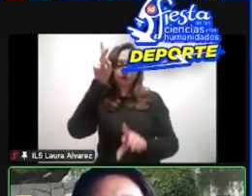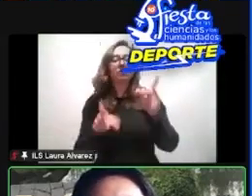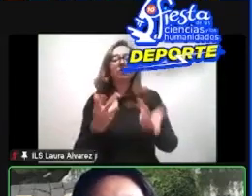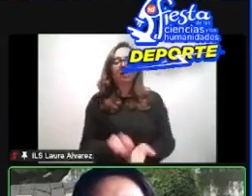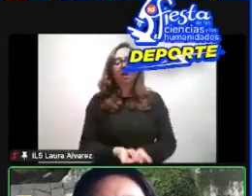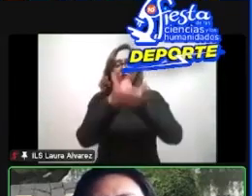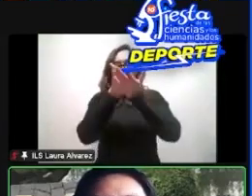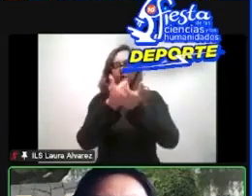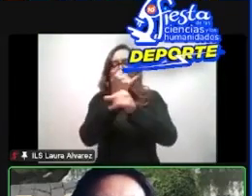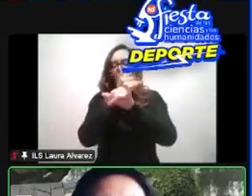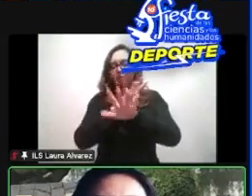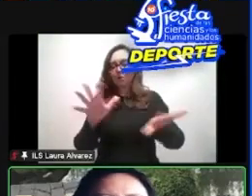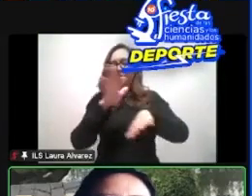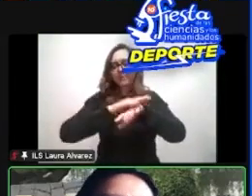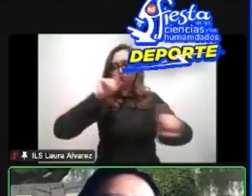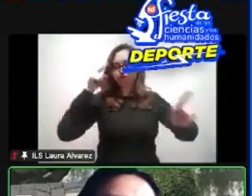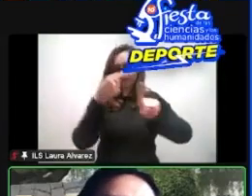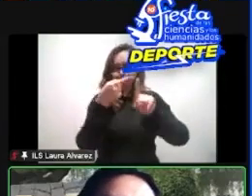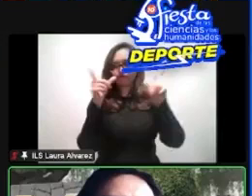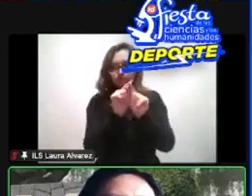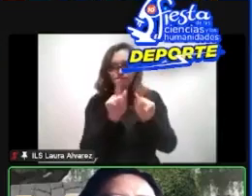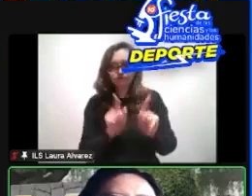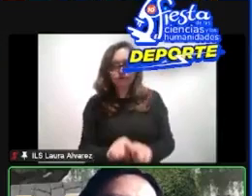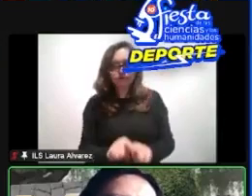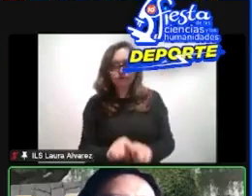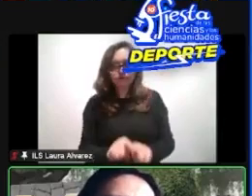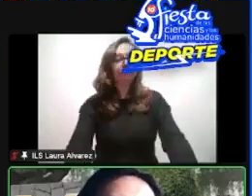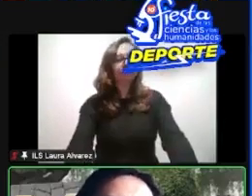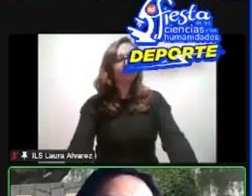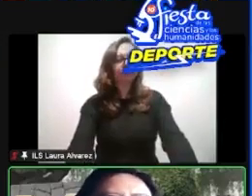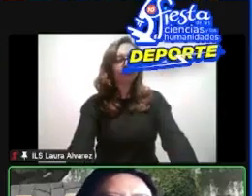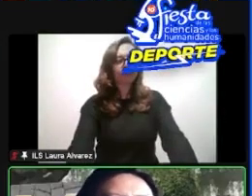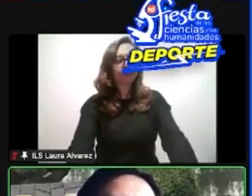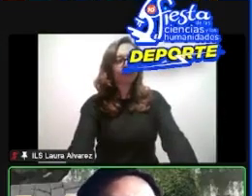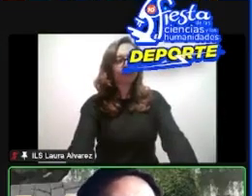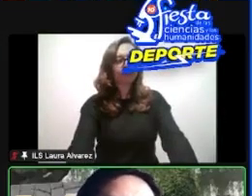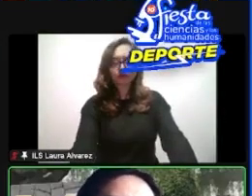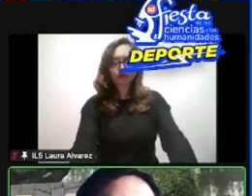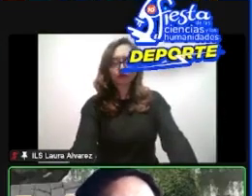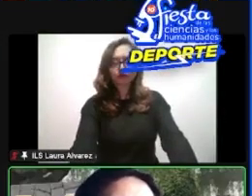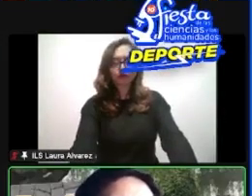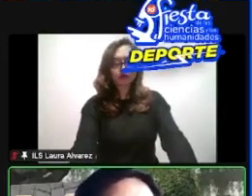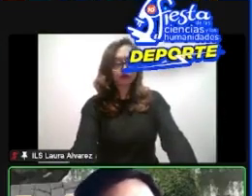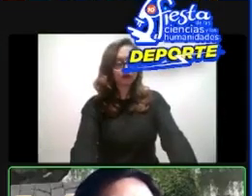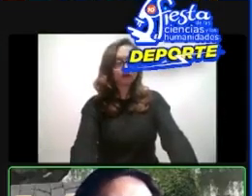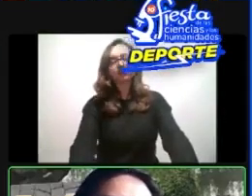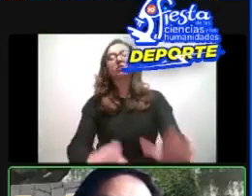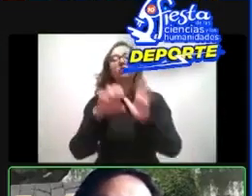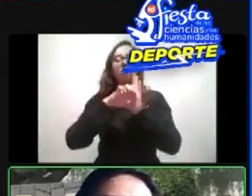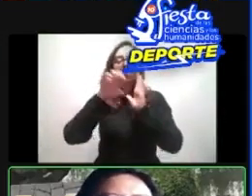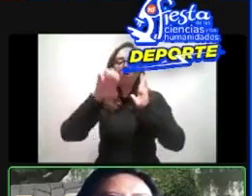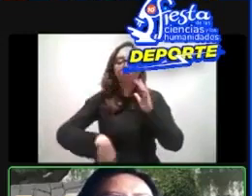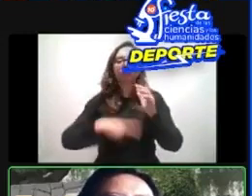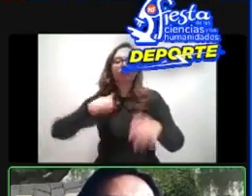la información. Por ejemplo, en nuestro cerebro ayuda a prevenir el deterioro cognitivo y el envejecimiento